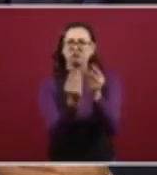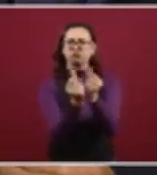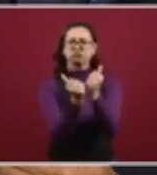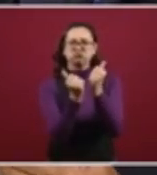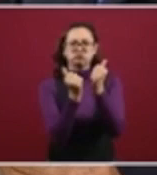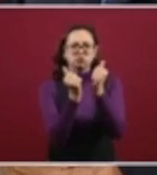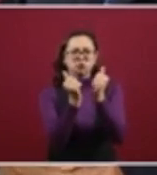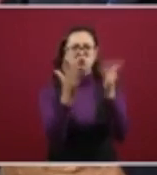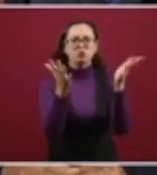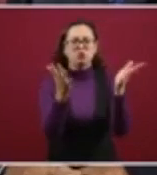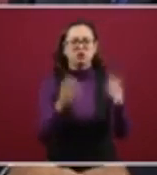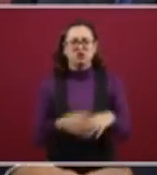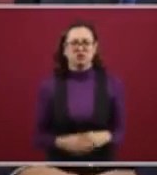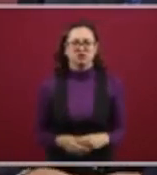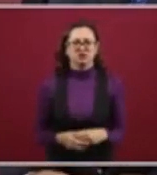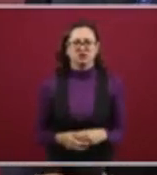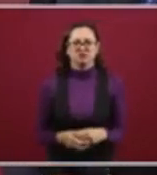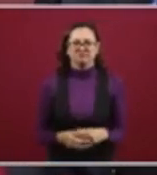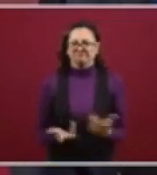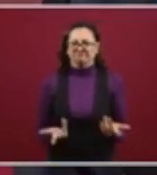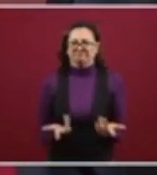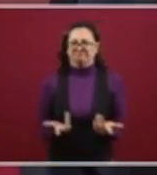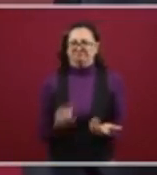es una formalidad.